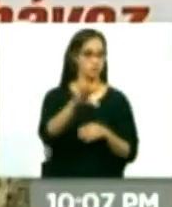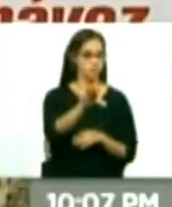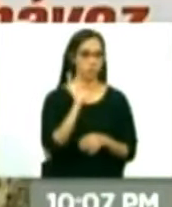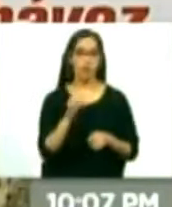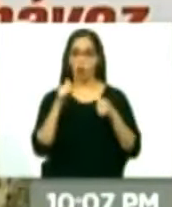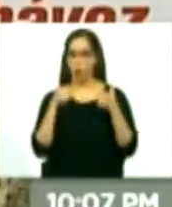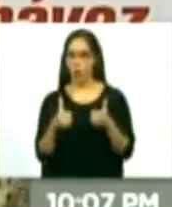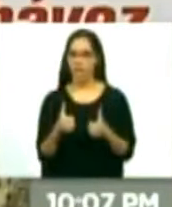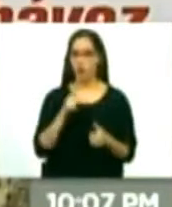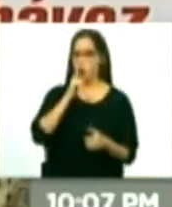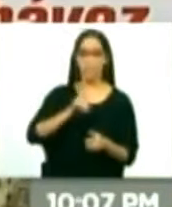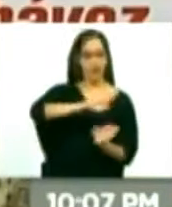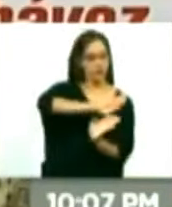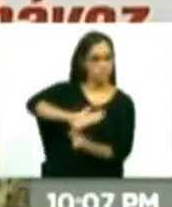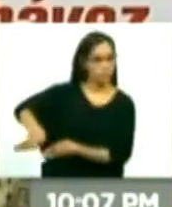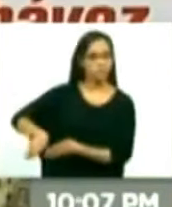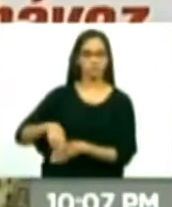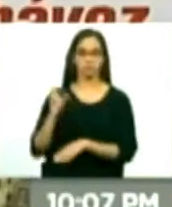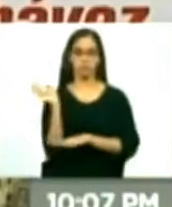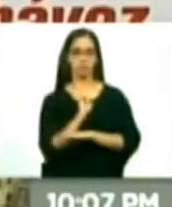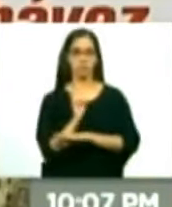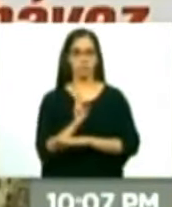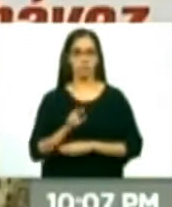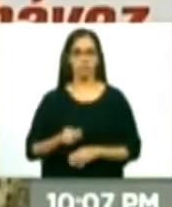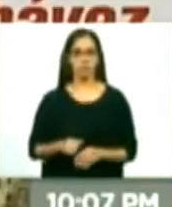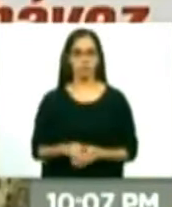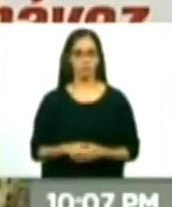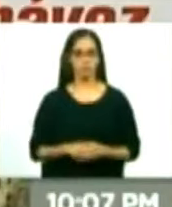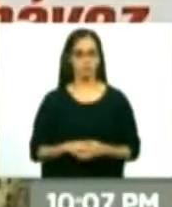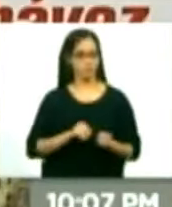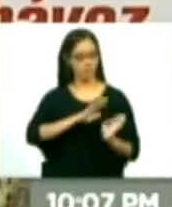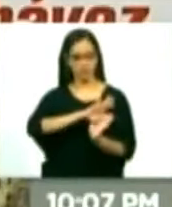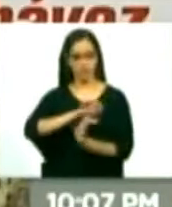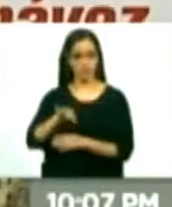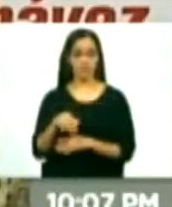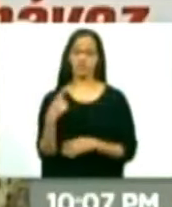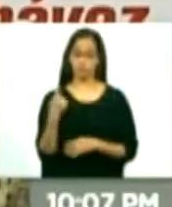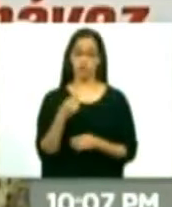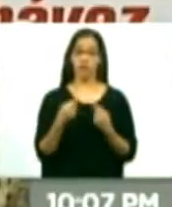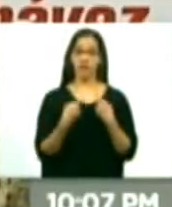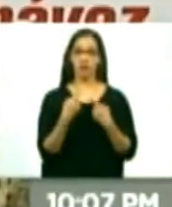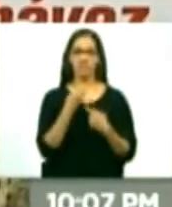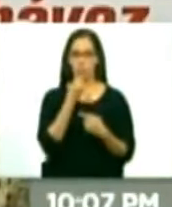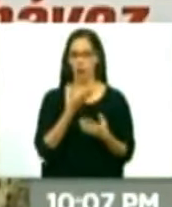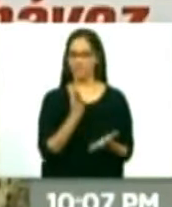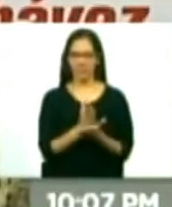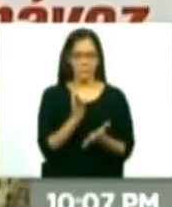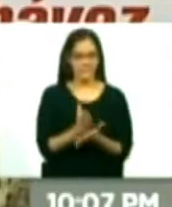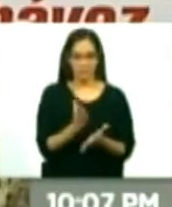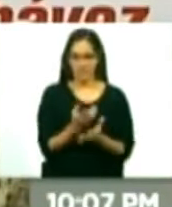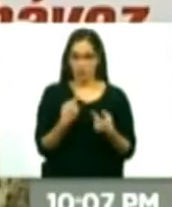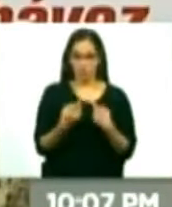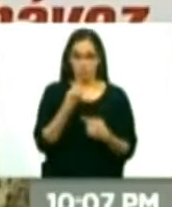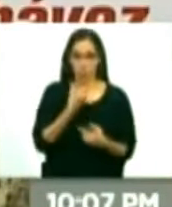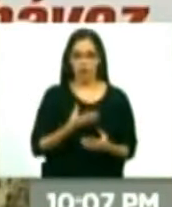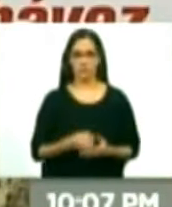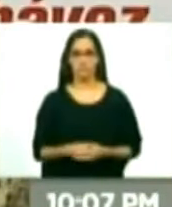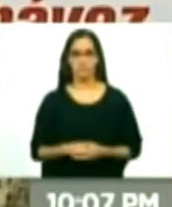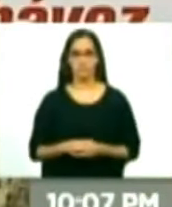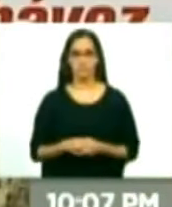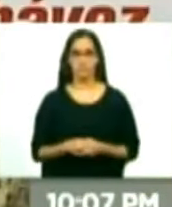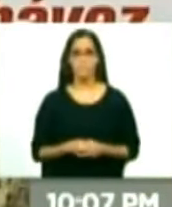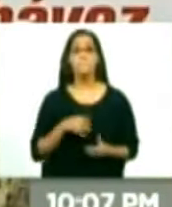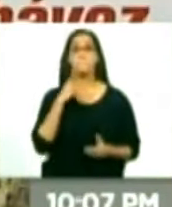potenciamos, lo malo lo desechamos de una vez. Lo desechamos. Solo las cosas buenas, siempre, siempre las cosas buenas.